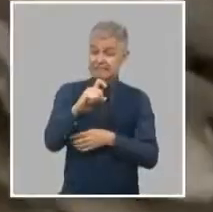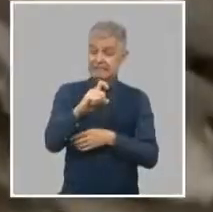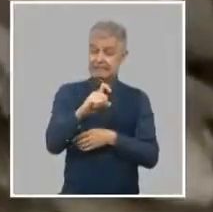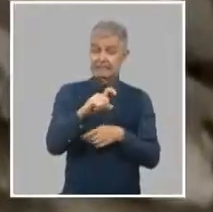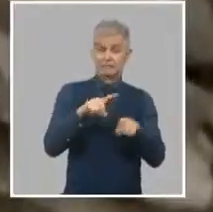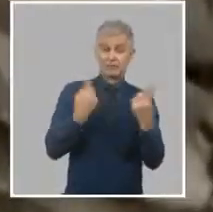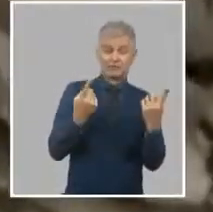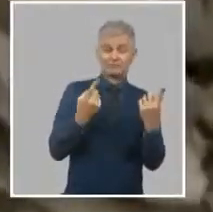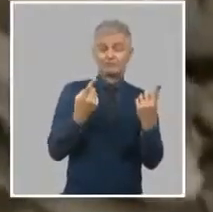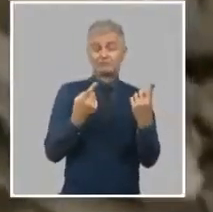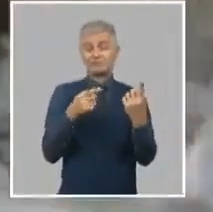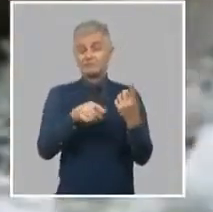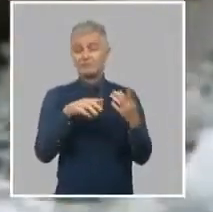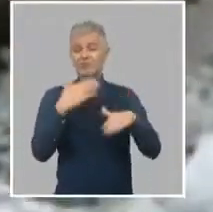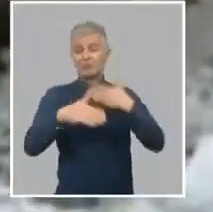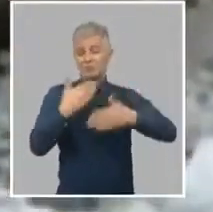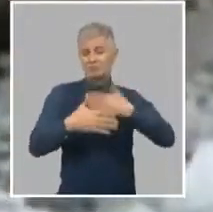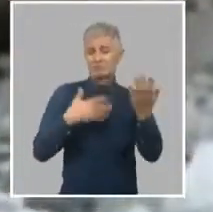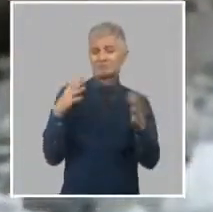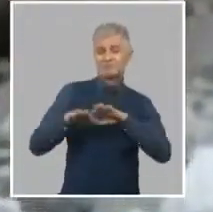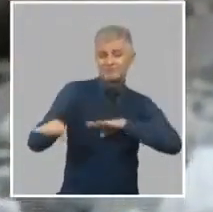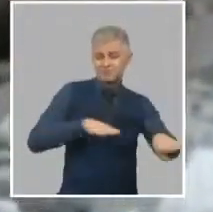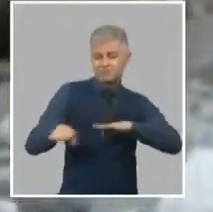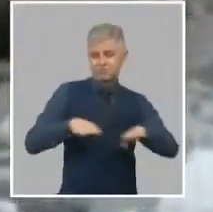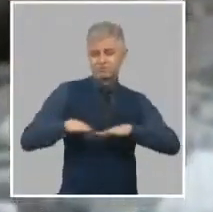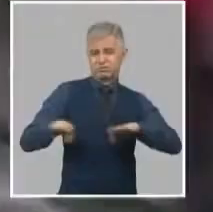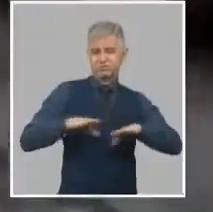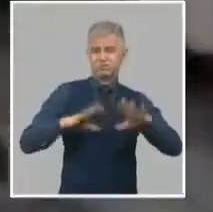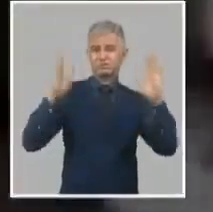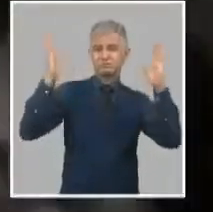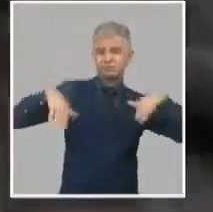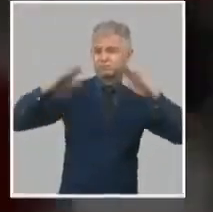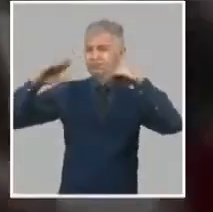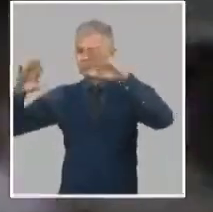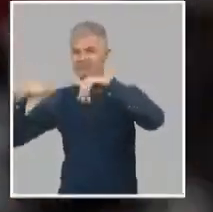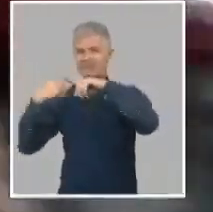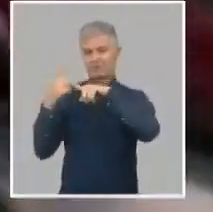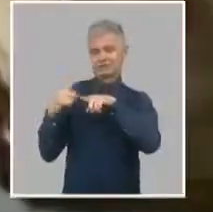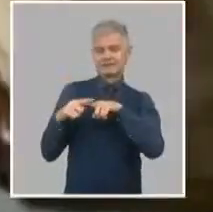resistido los embates de este terremoto.